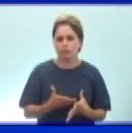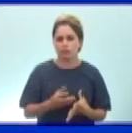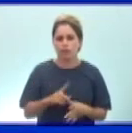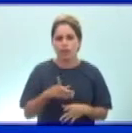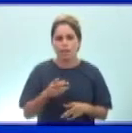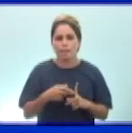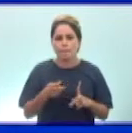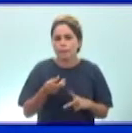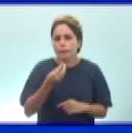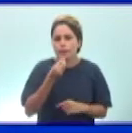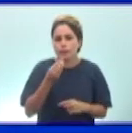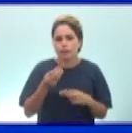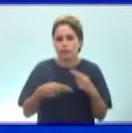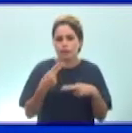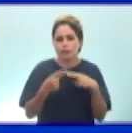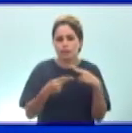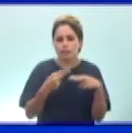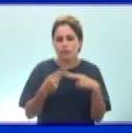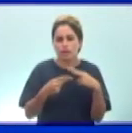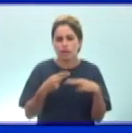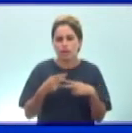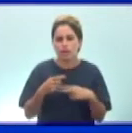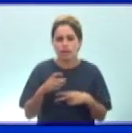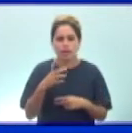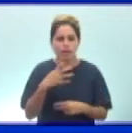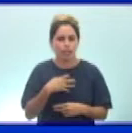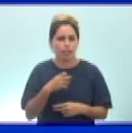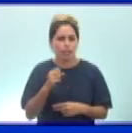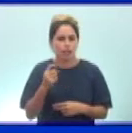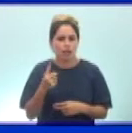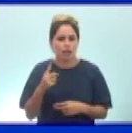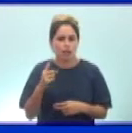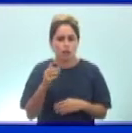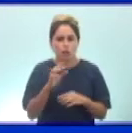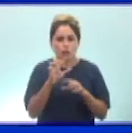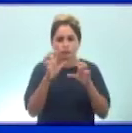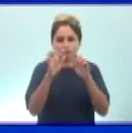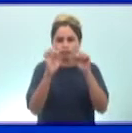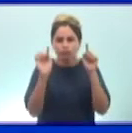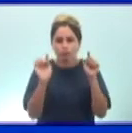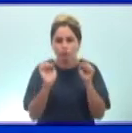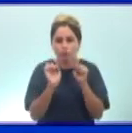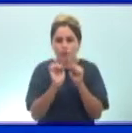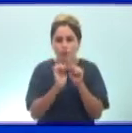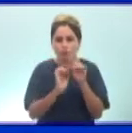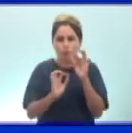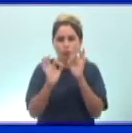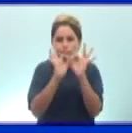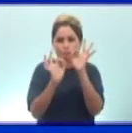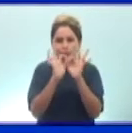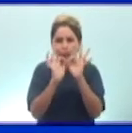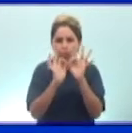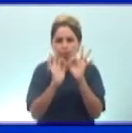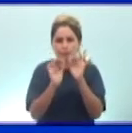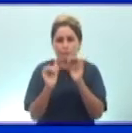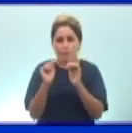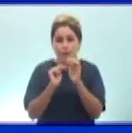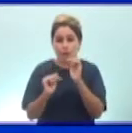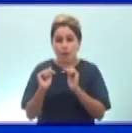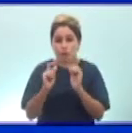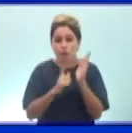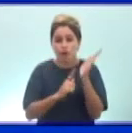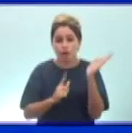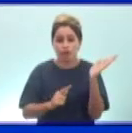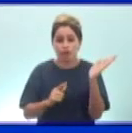realizarlas tienen que ocupar primero los orbitales de menor energía. Quiere decir que los electrones debo distribuirlos por el orden